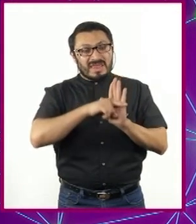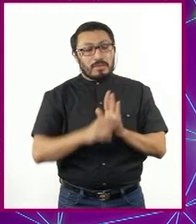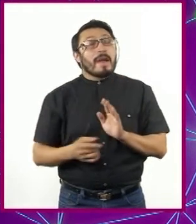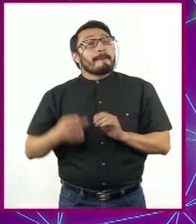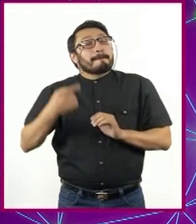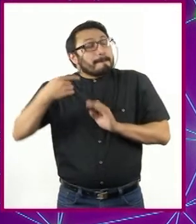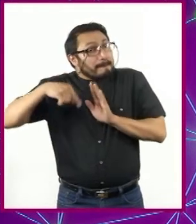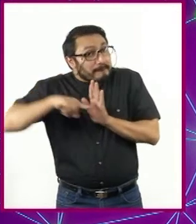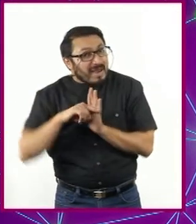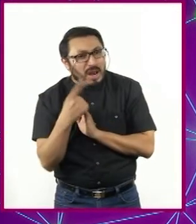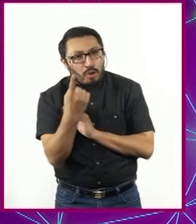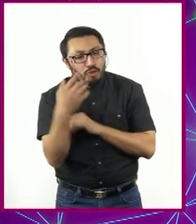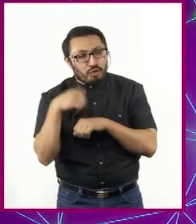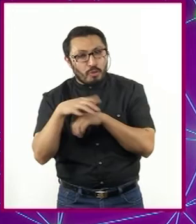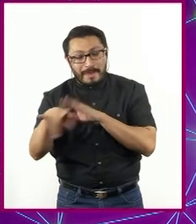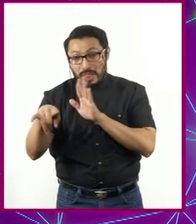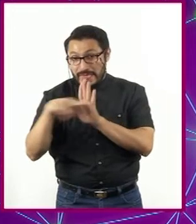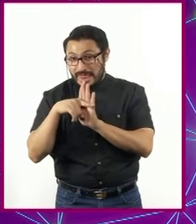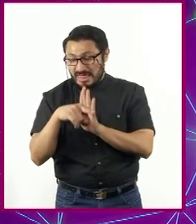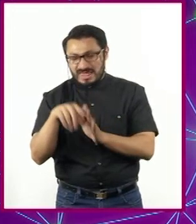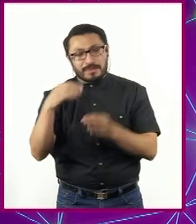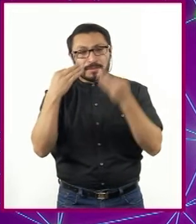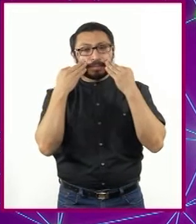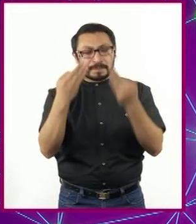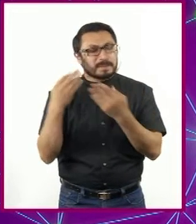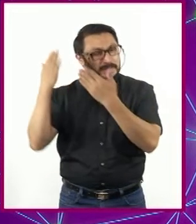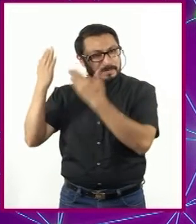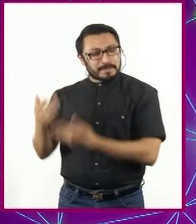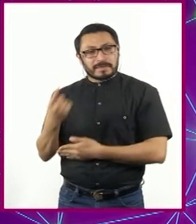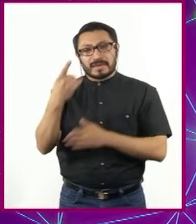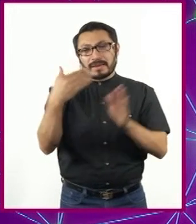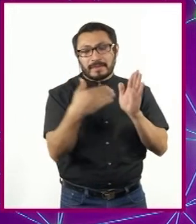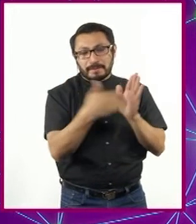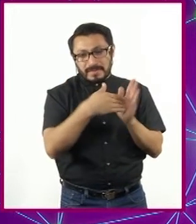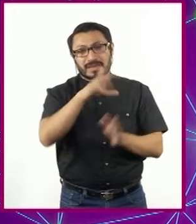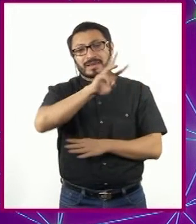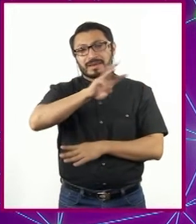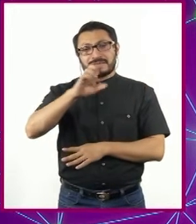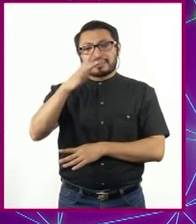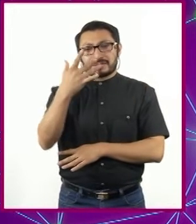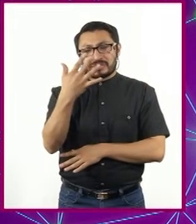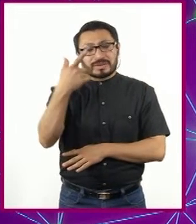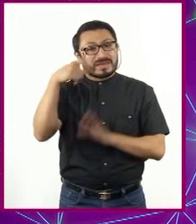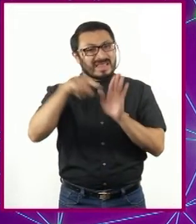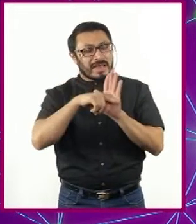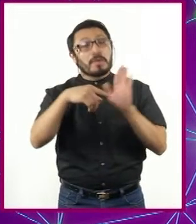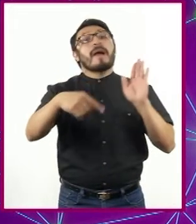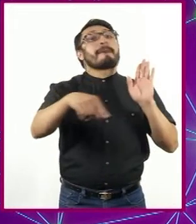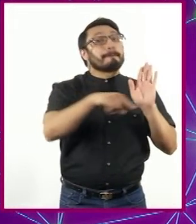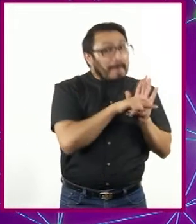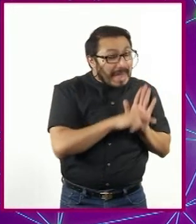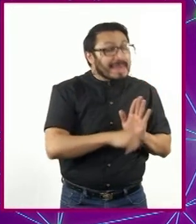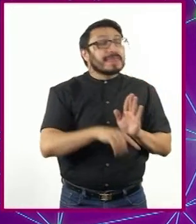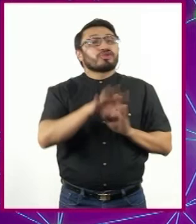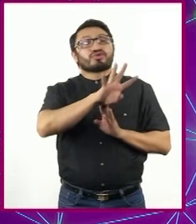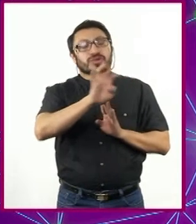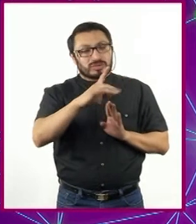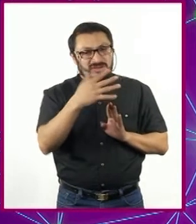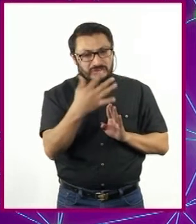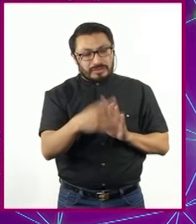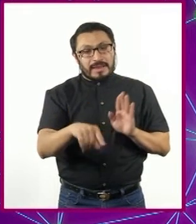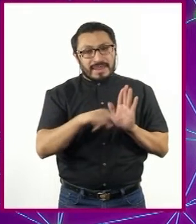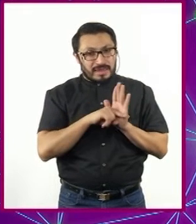un número negativo. Como pueden ver, 1.350 negativo menos